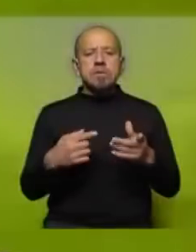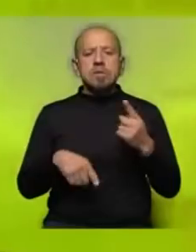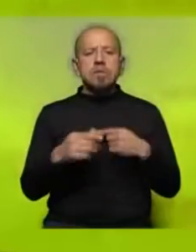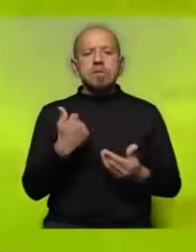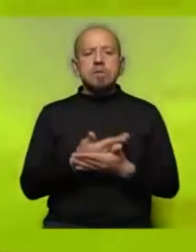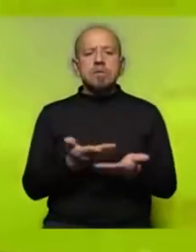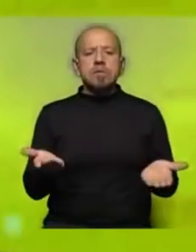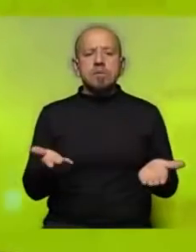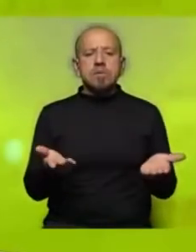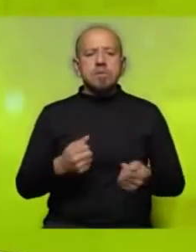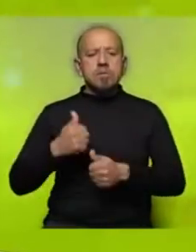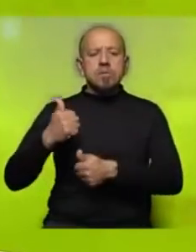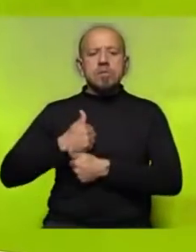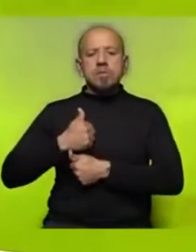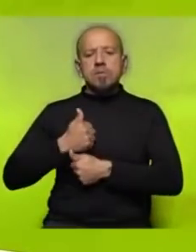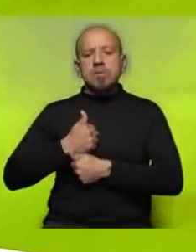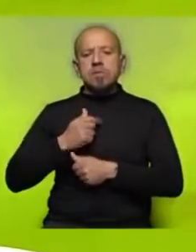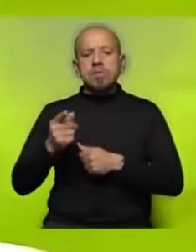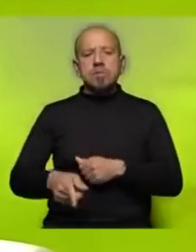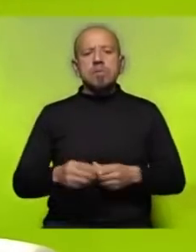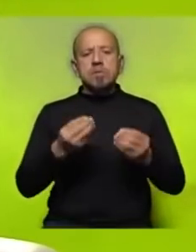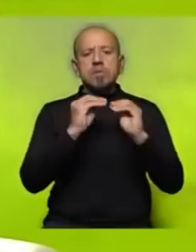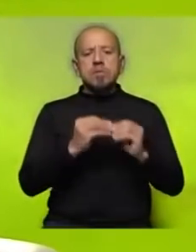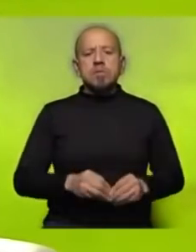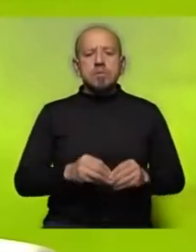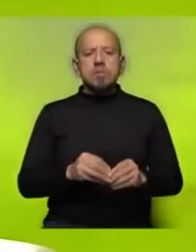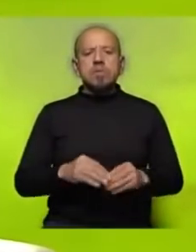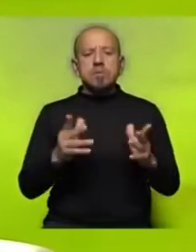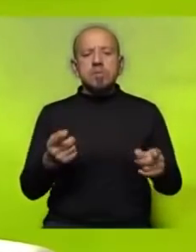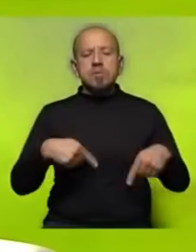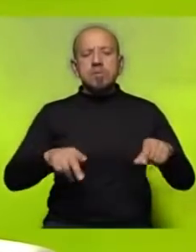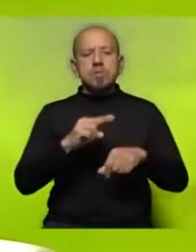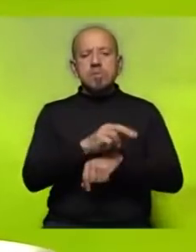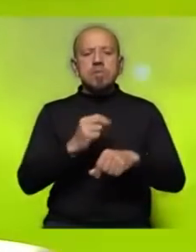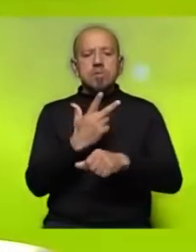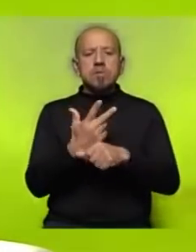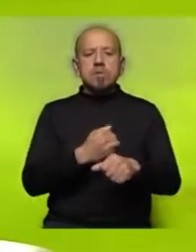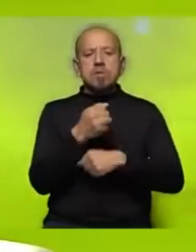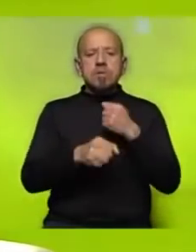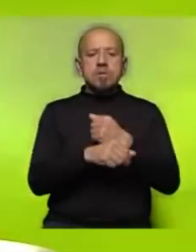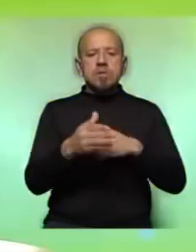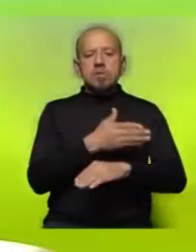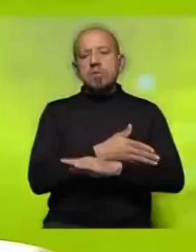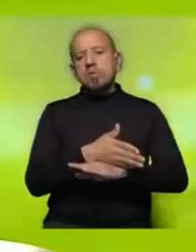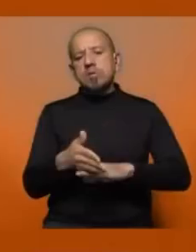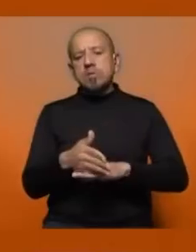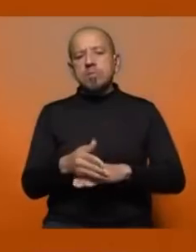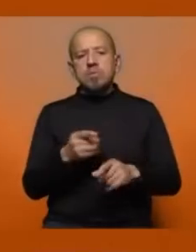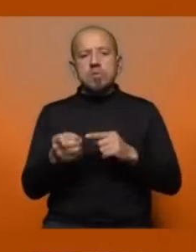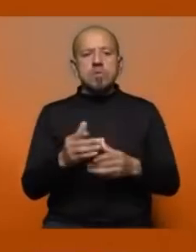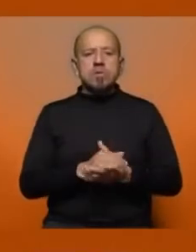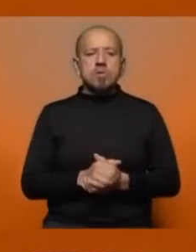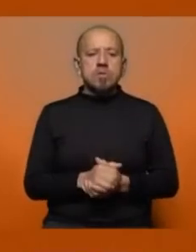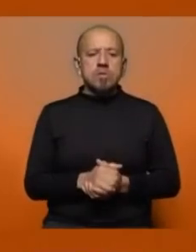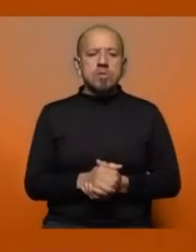presentado por Cabildo abierto en esta rendición de cuentas que busca habilitar el ejercicio de los fiscales 3 años después de que dejan de de ejercer